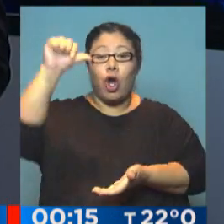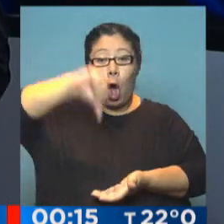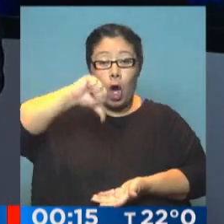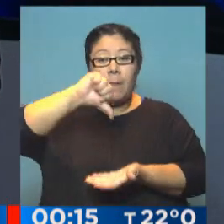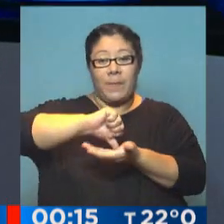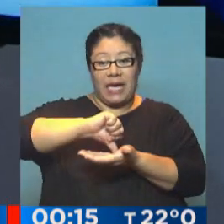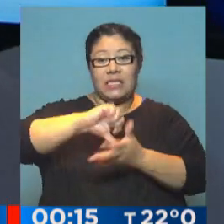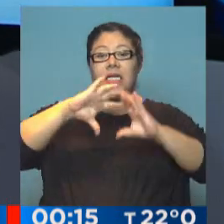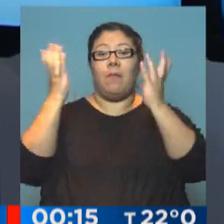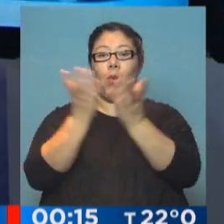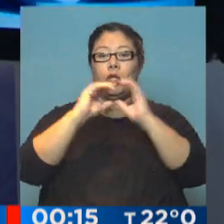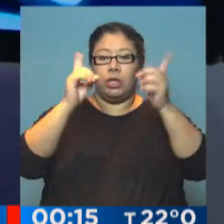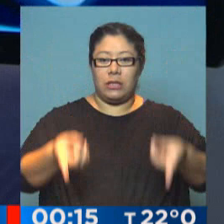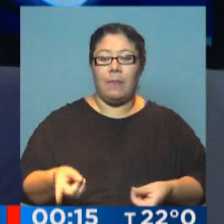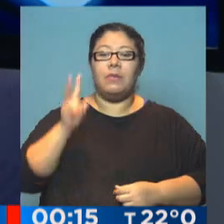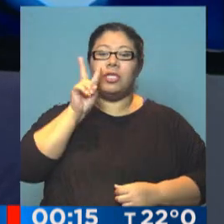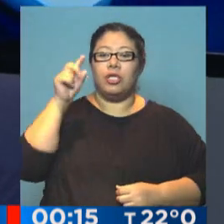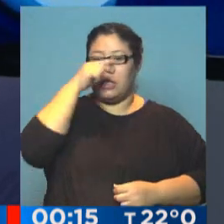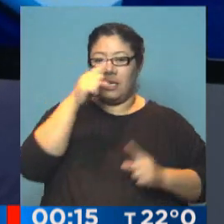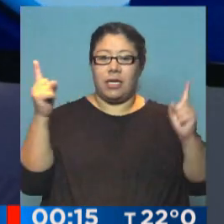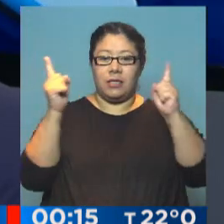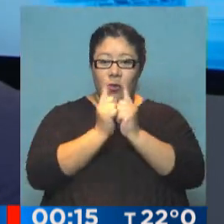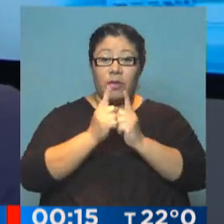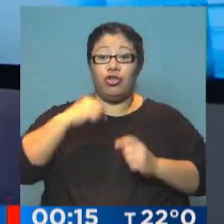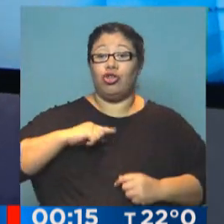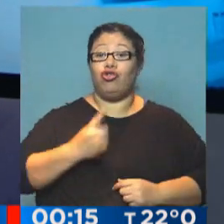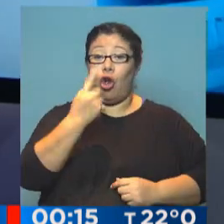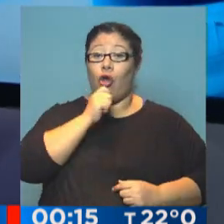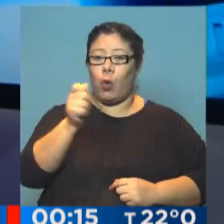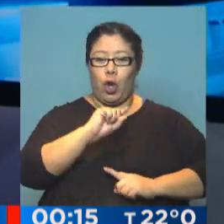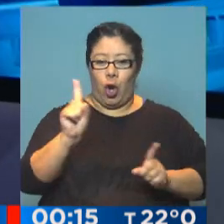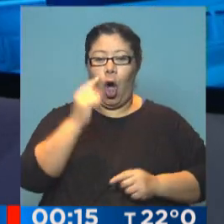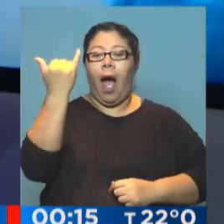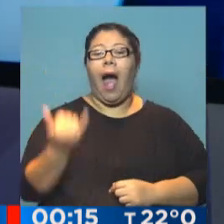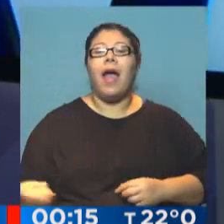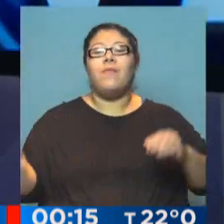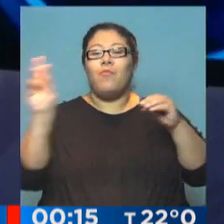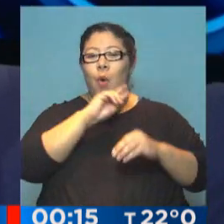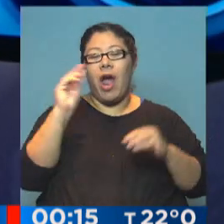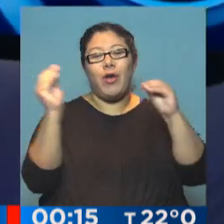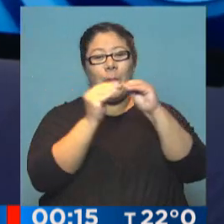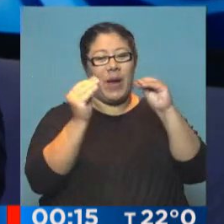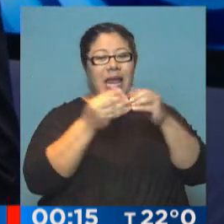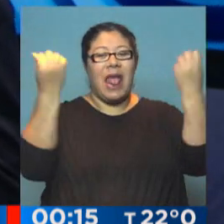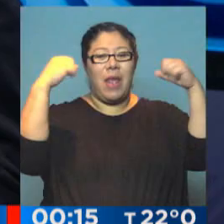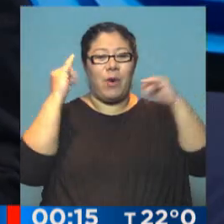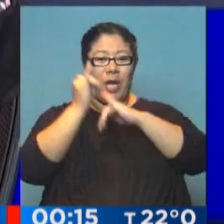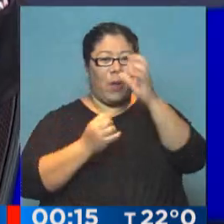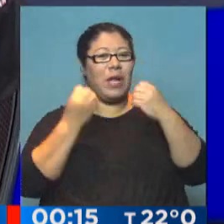país, la región y el mundo. Somos Visión 7 Resumen y no estoy solo. Sale a la cancha la dama del deporte. Hola, Gaby Previtera, ¿cómo